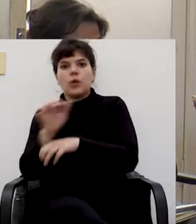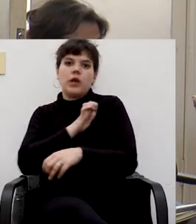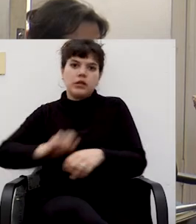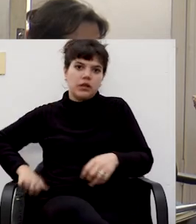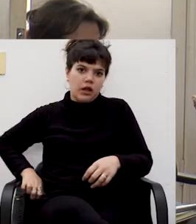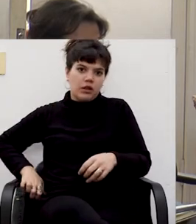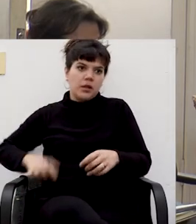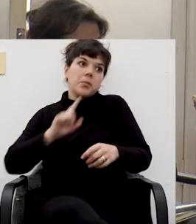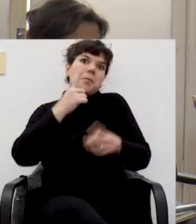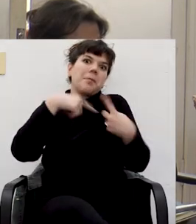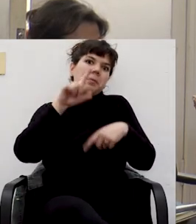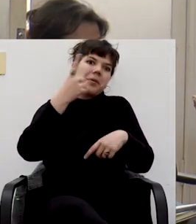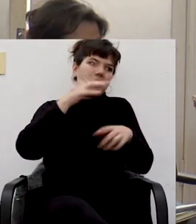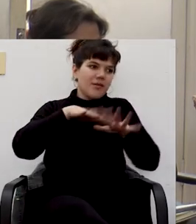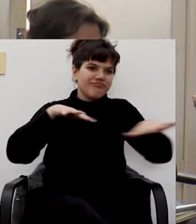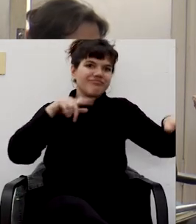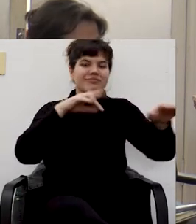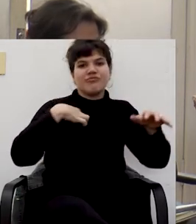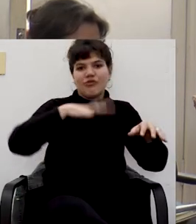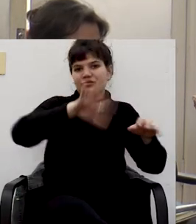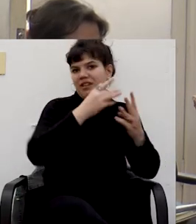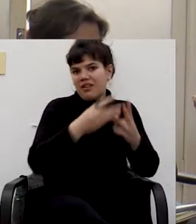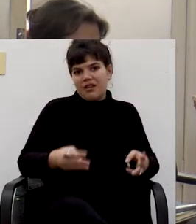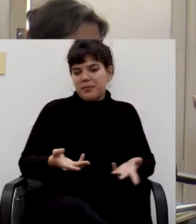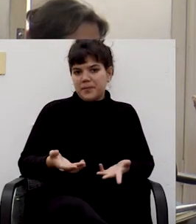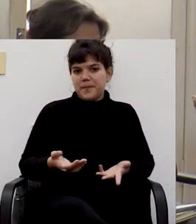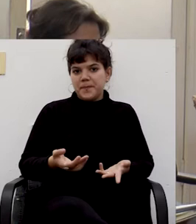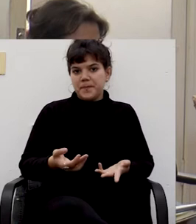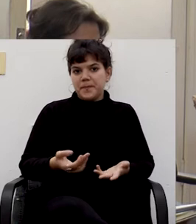accionamos para meter en nuestra agenda estas temáticas.